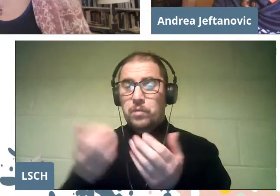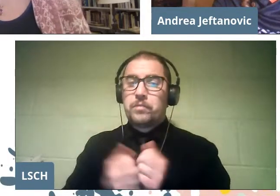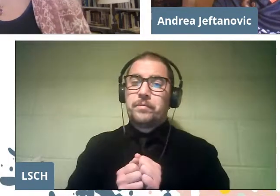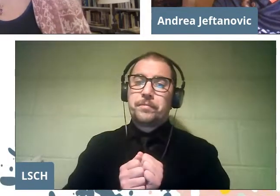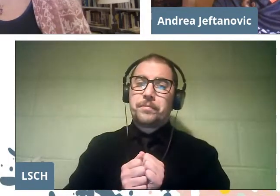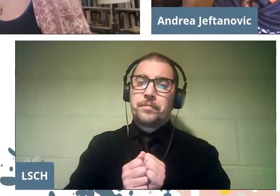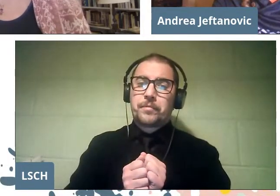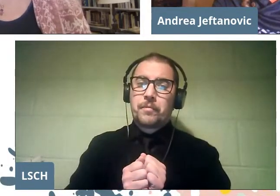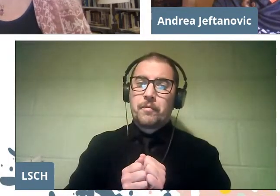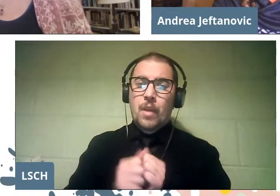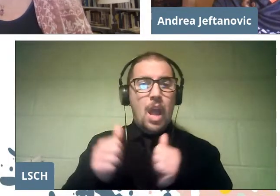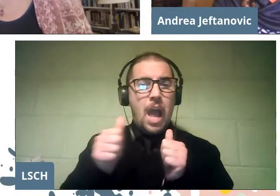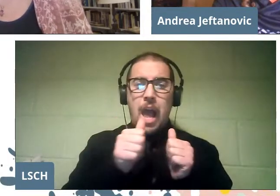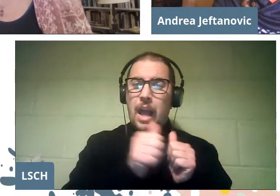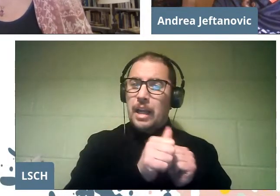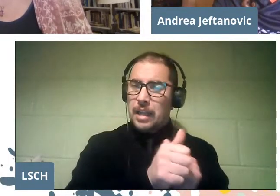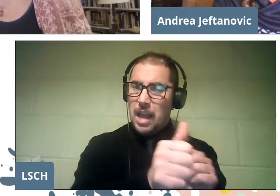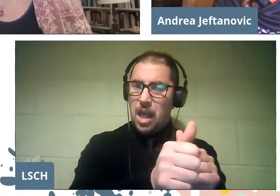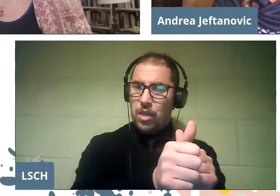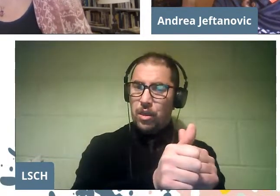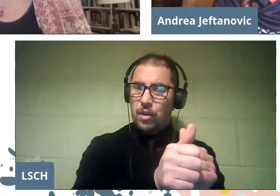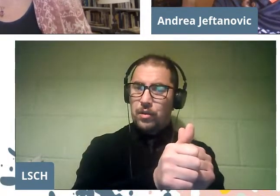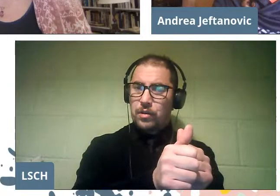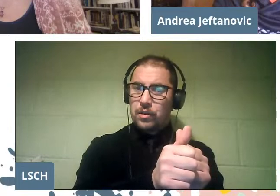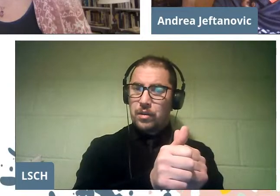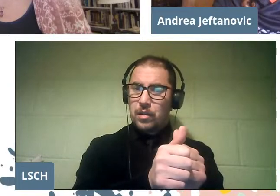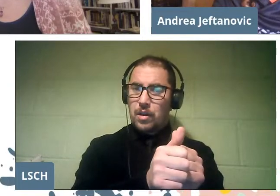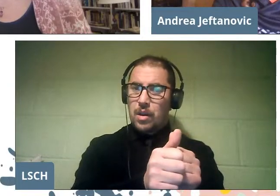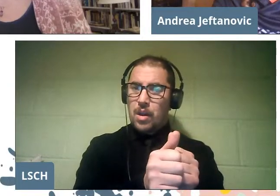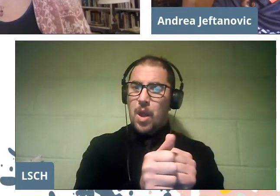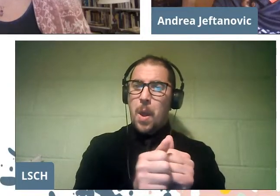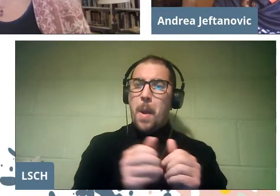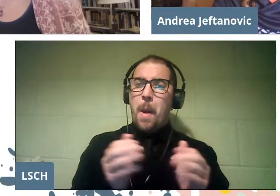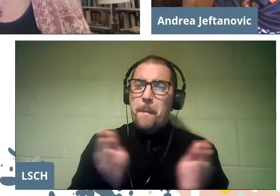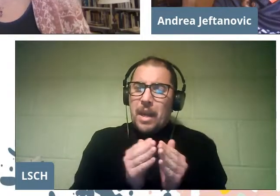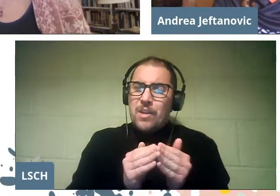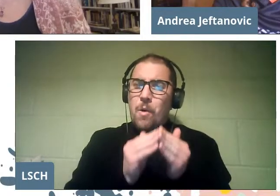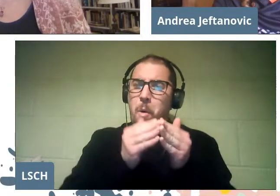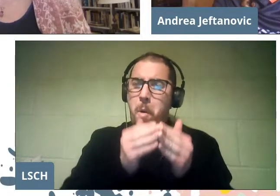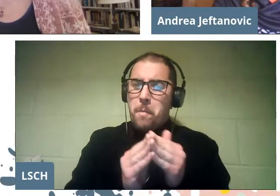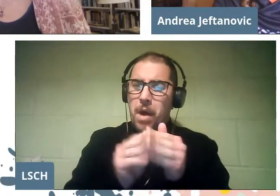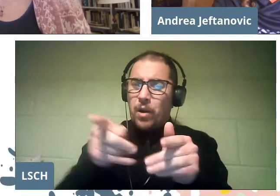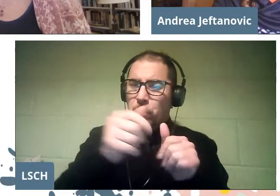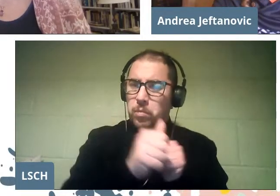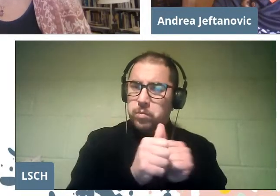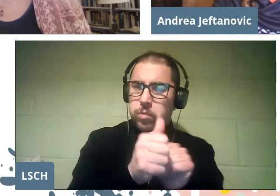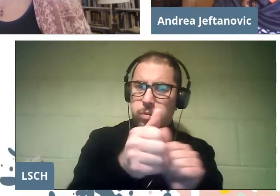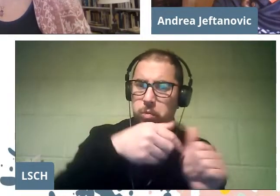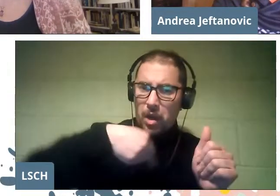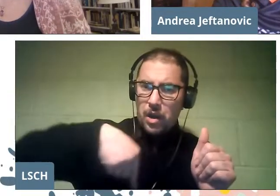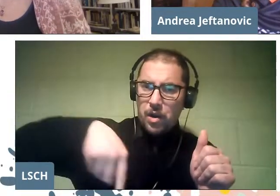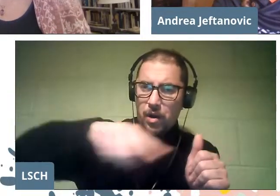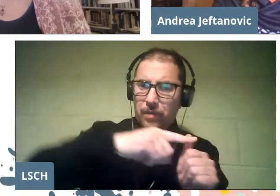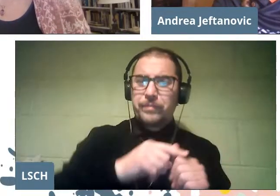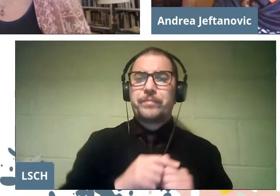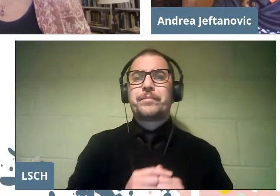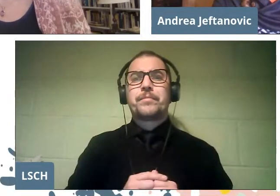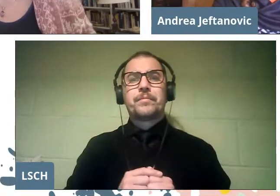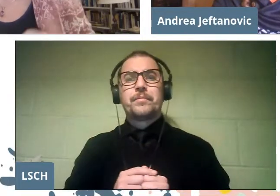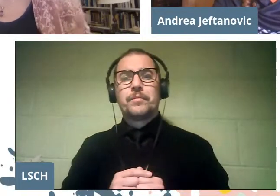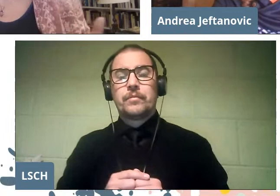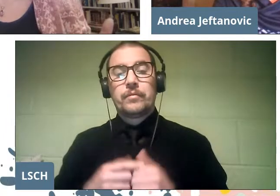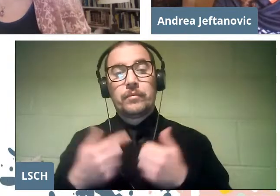como la guía en el timón de este pequeño barco que hacemos cada semana. Así